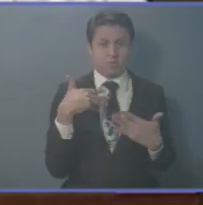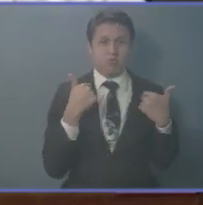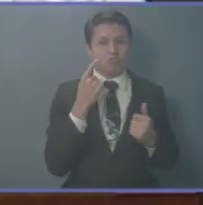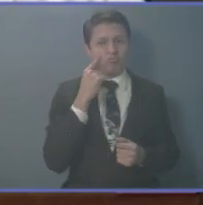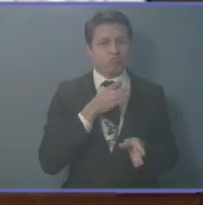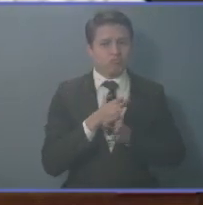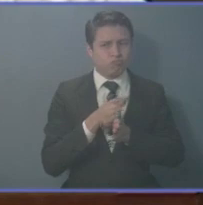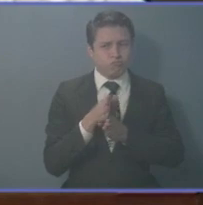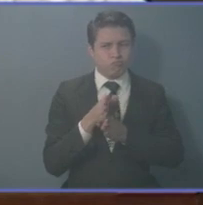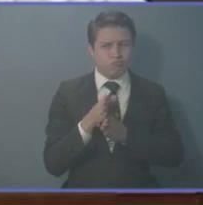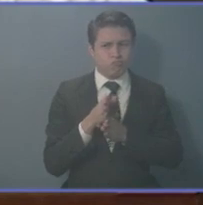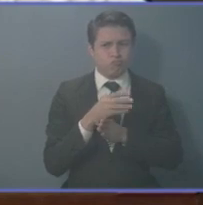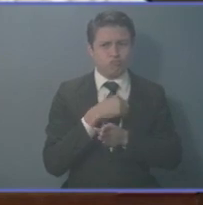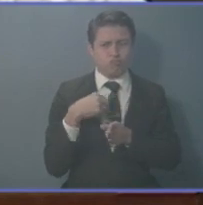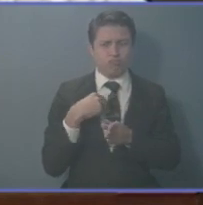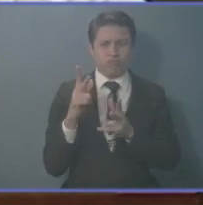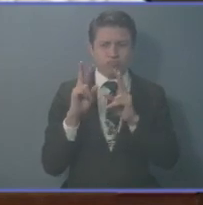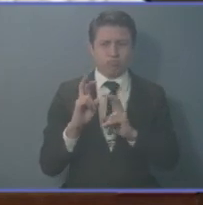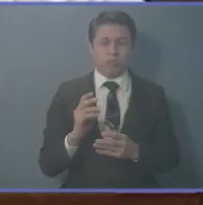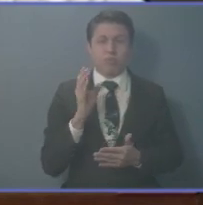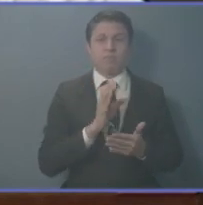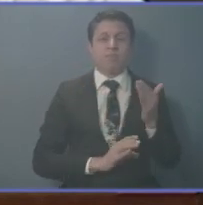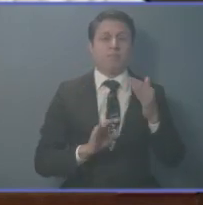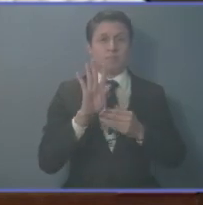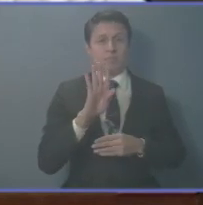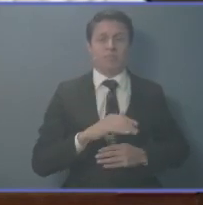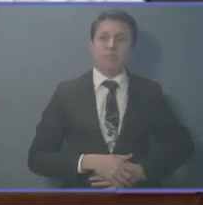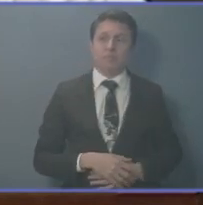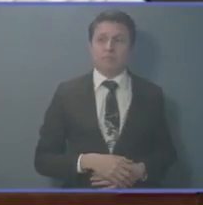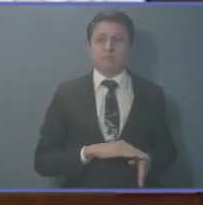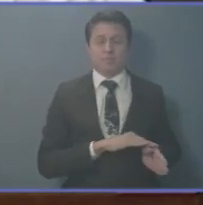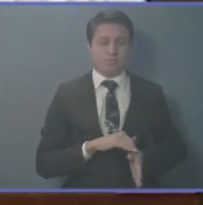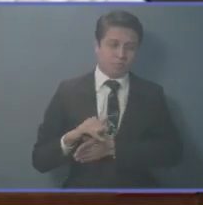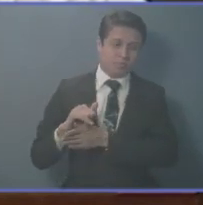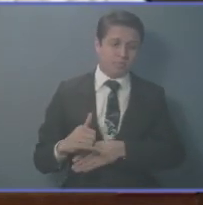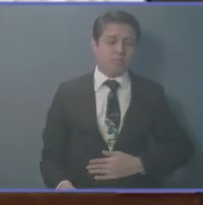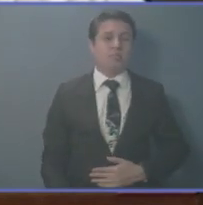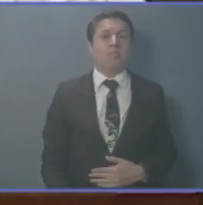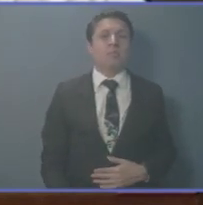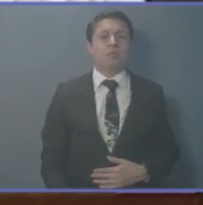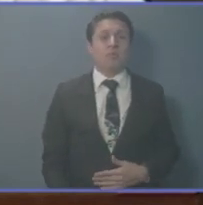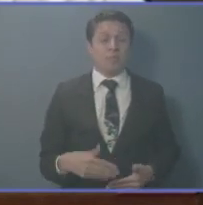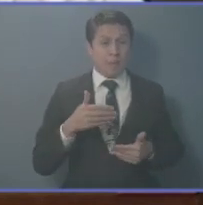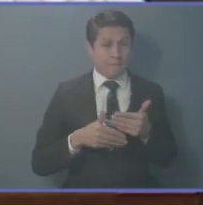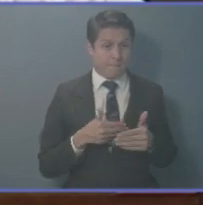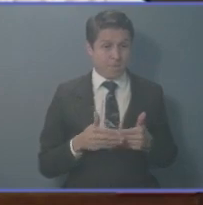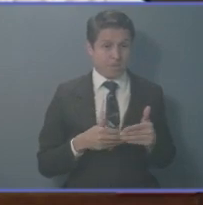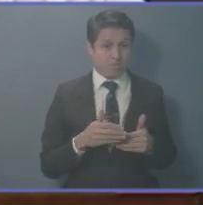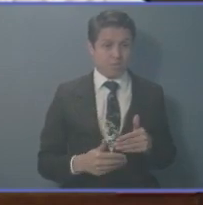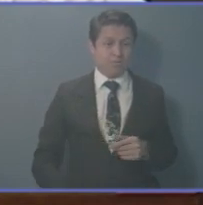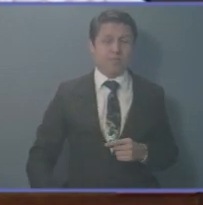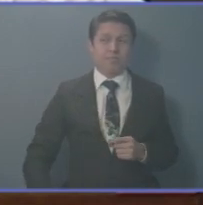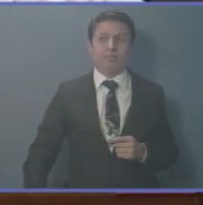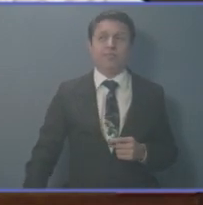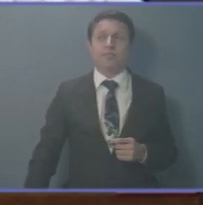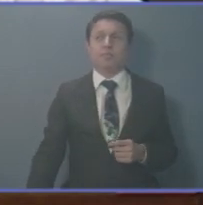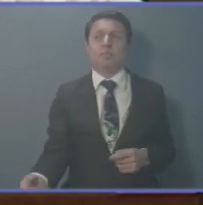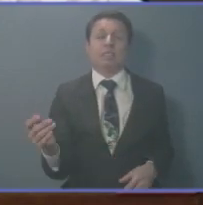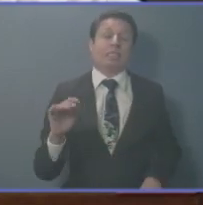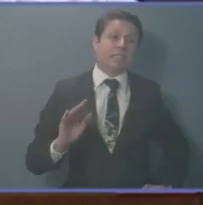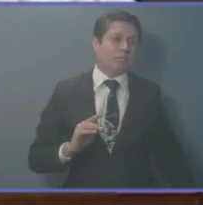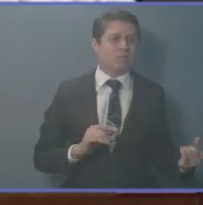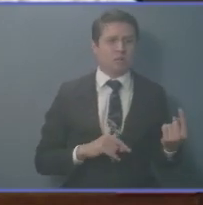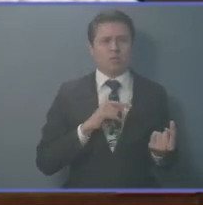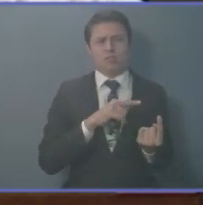requerida. Capítulo 4 de la vigilancia e investigación de los posibles casos. Vigilancia de casos